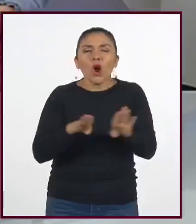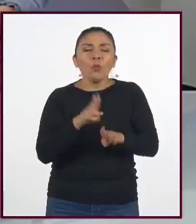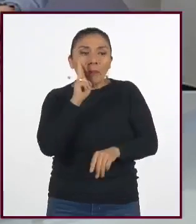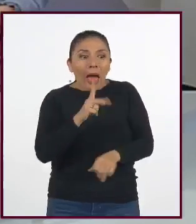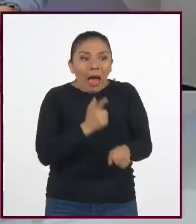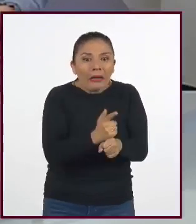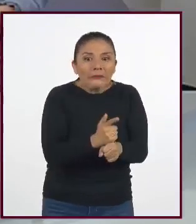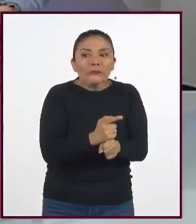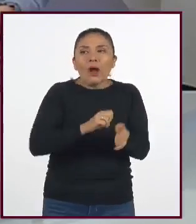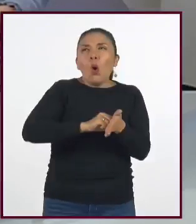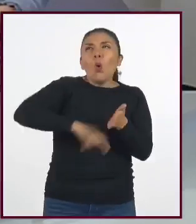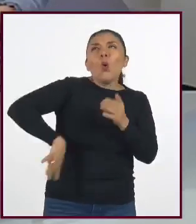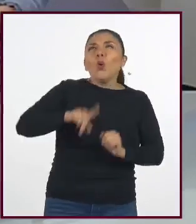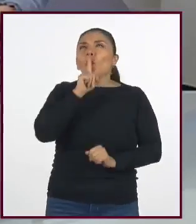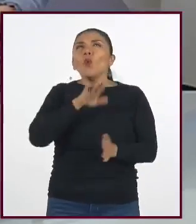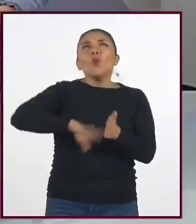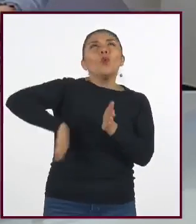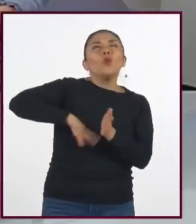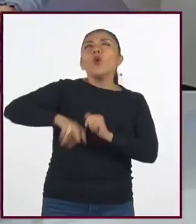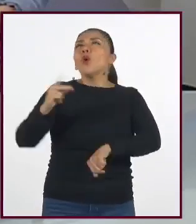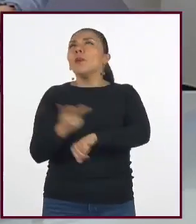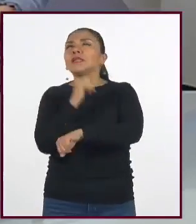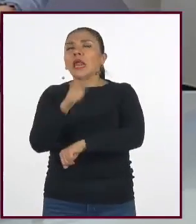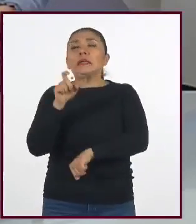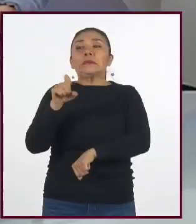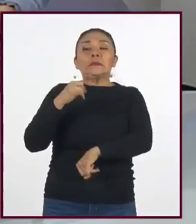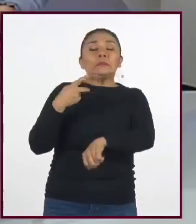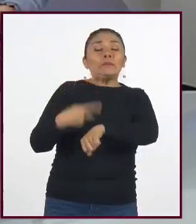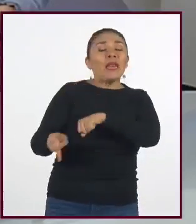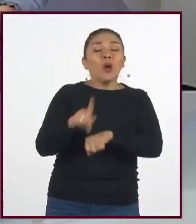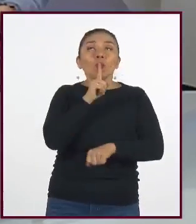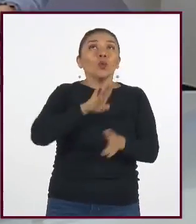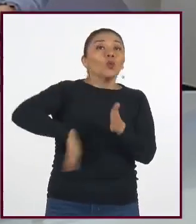¿no? Dejarlo a un lado. Es riesgoso, no te acerques,